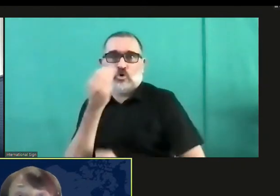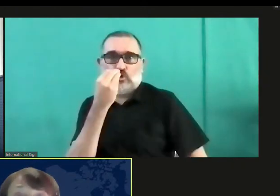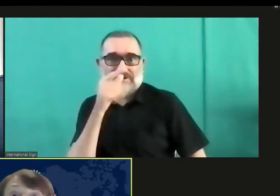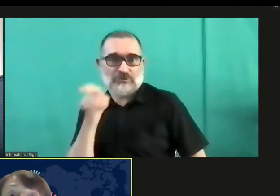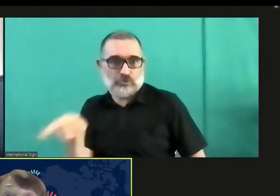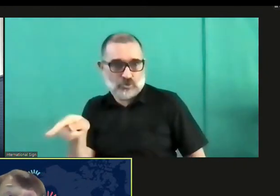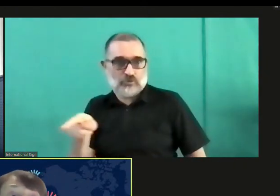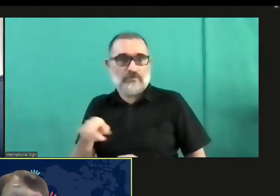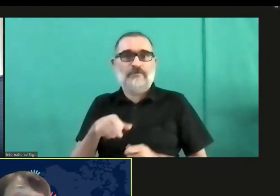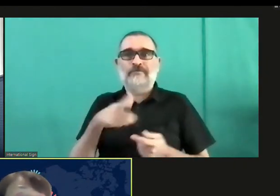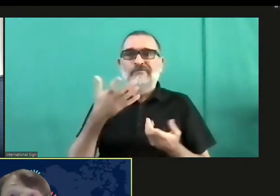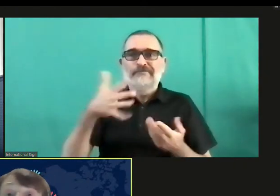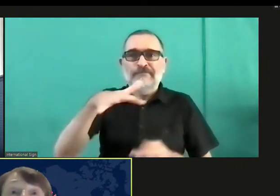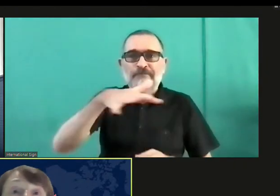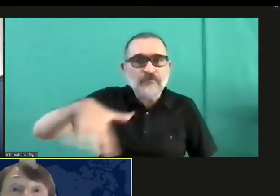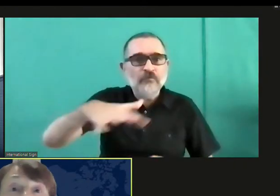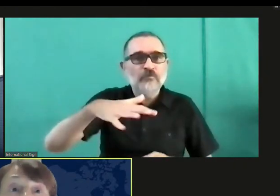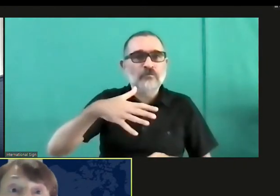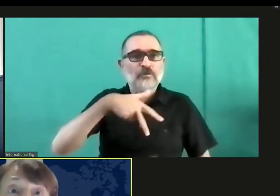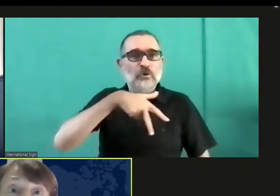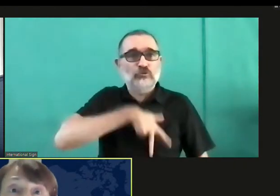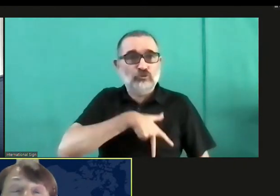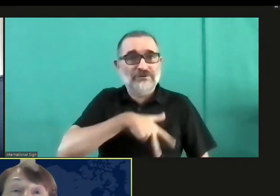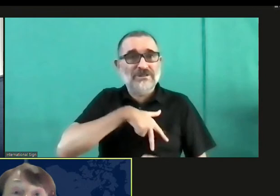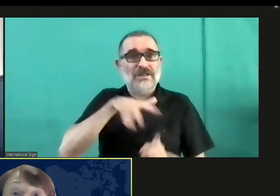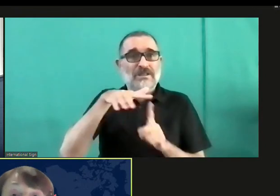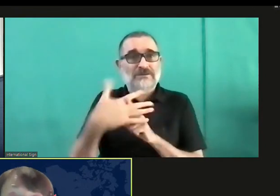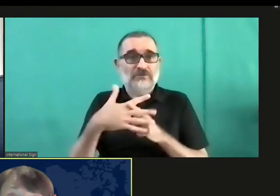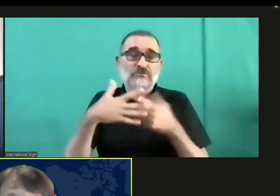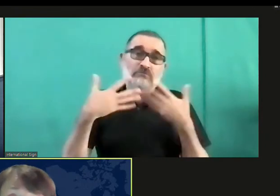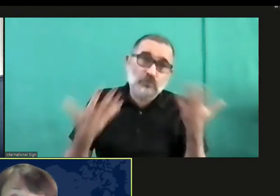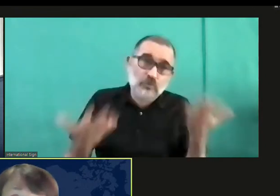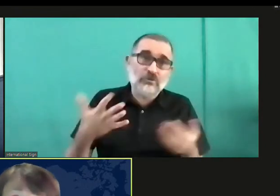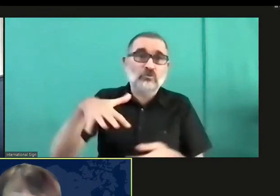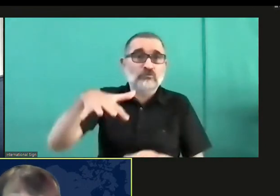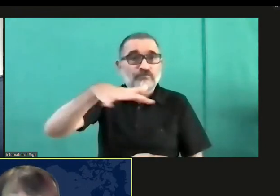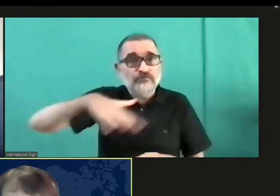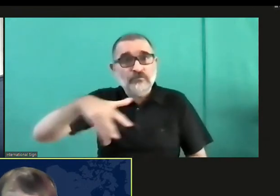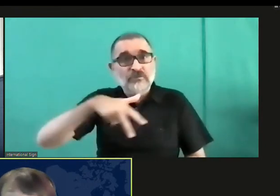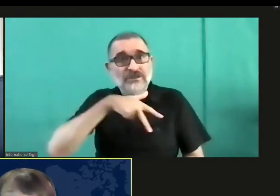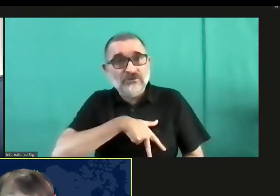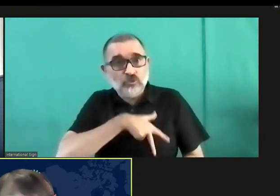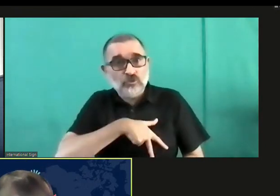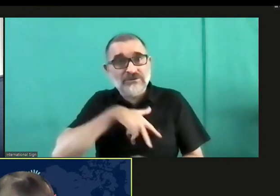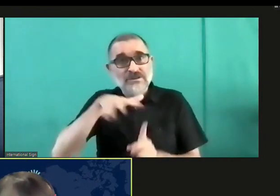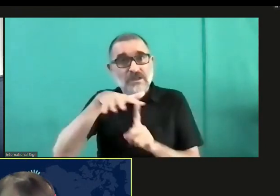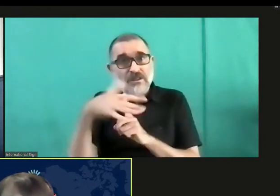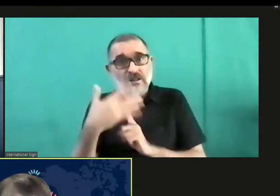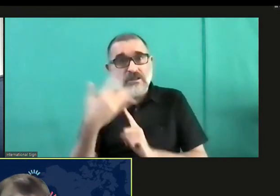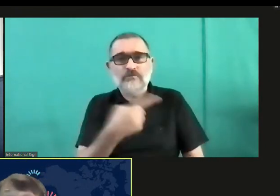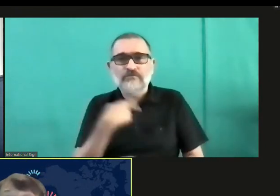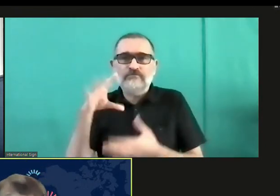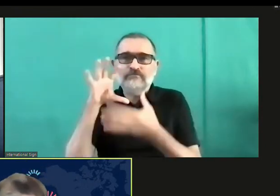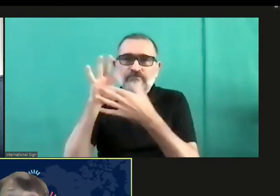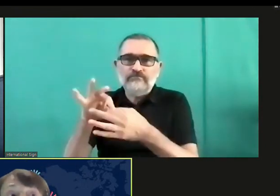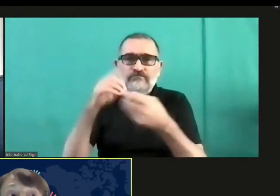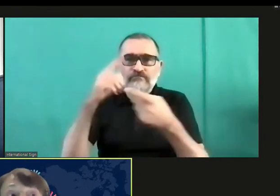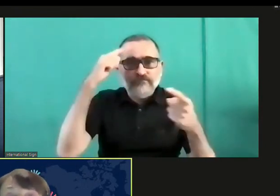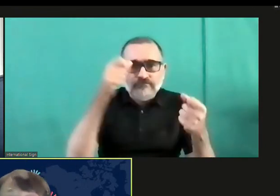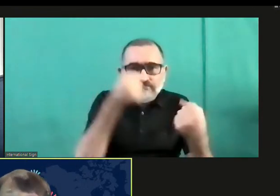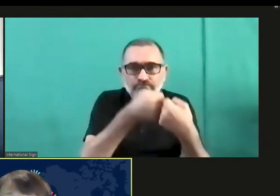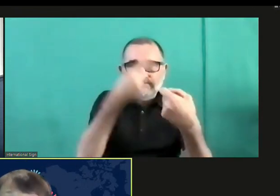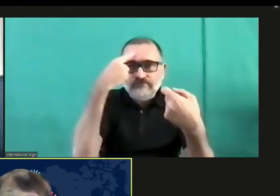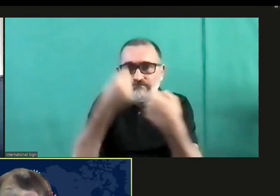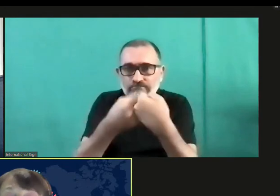no por qué me hace mal algún tipo de producto no saludable alimentario y yo creo que eso